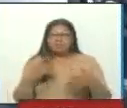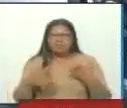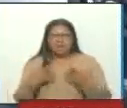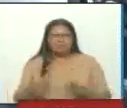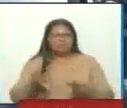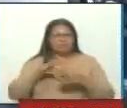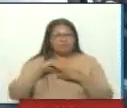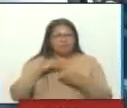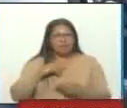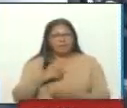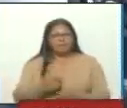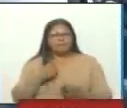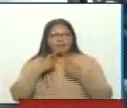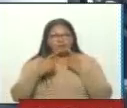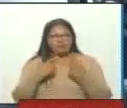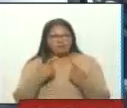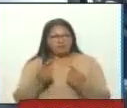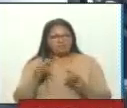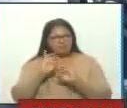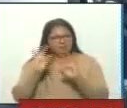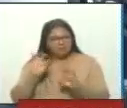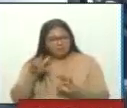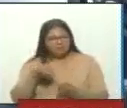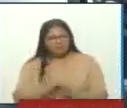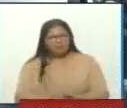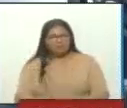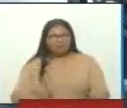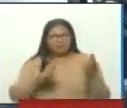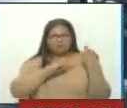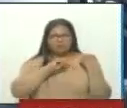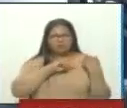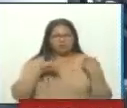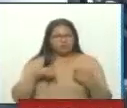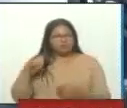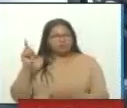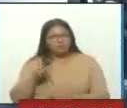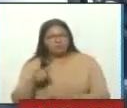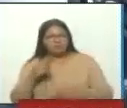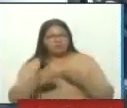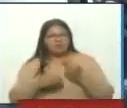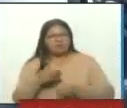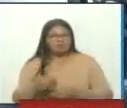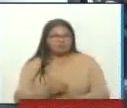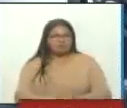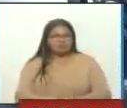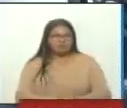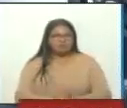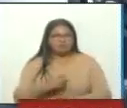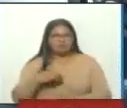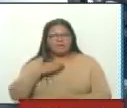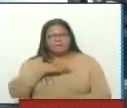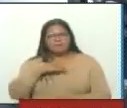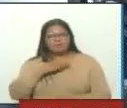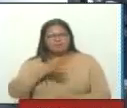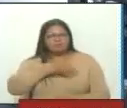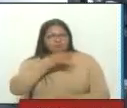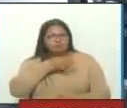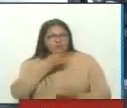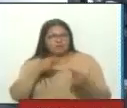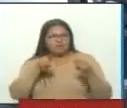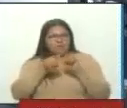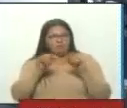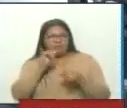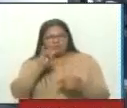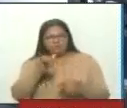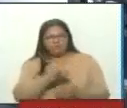el periodista como tal. Y eso es una responsabilidad que nos corresponde a nosotros con la misión social que tenemos para